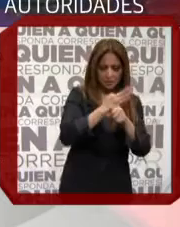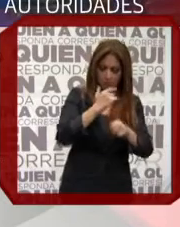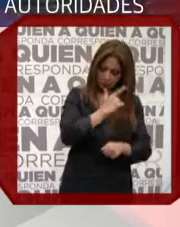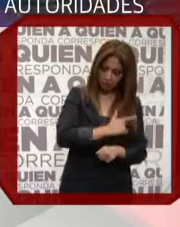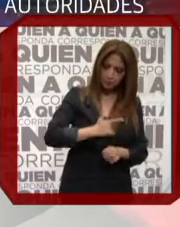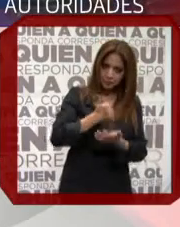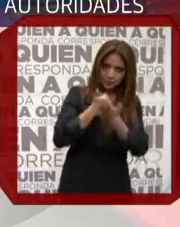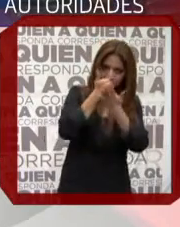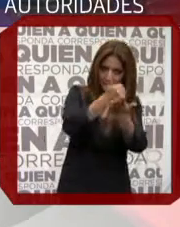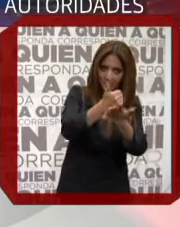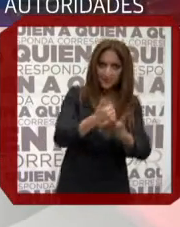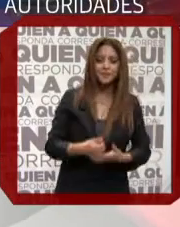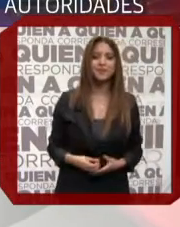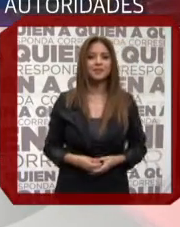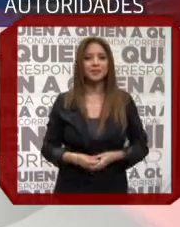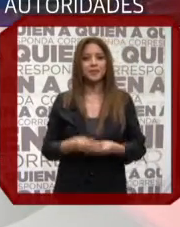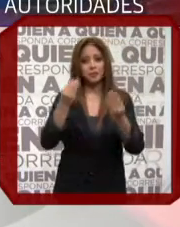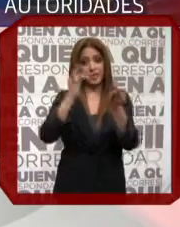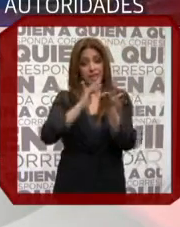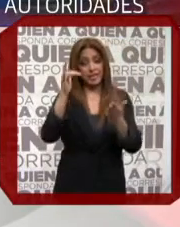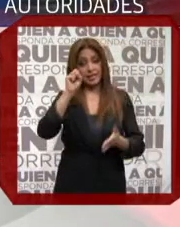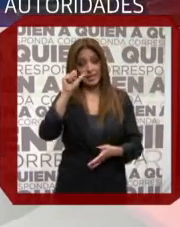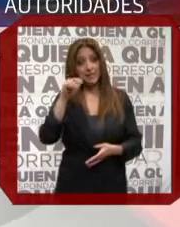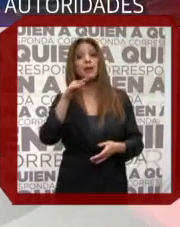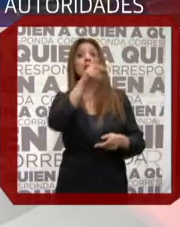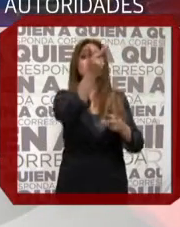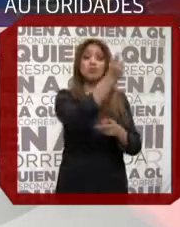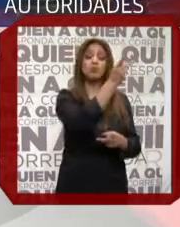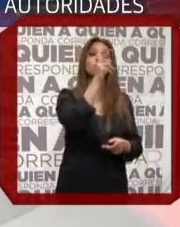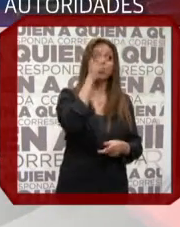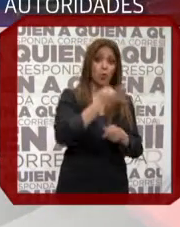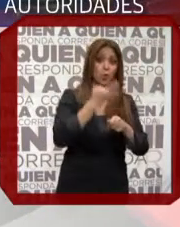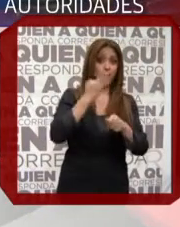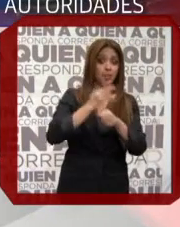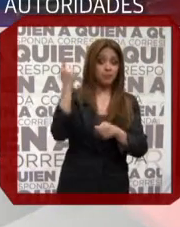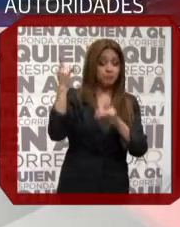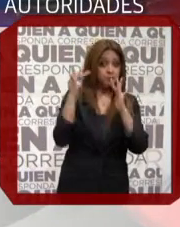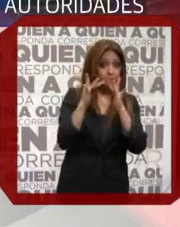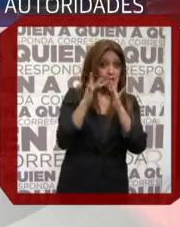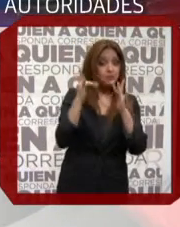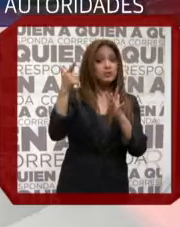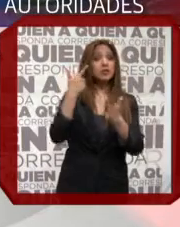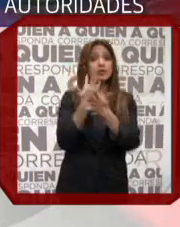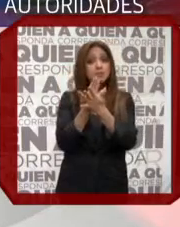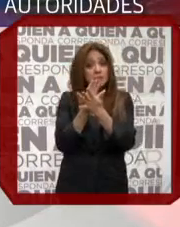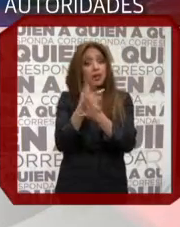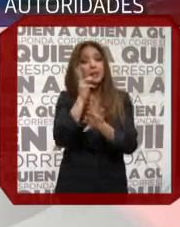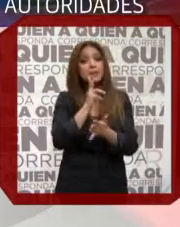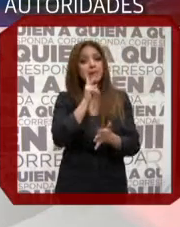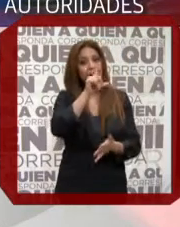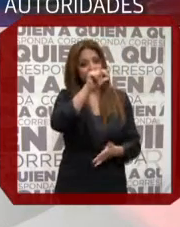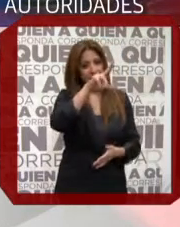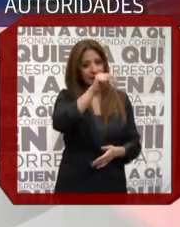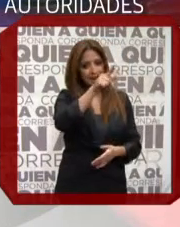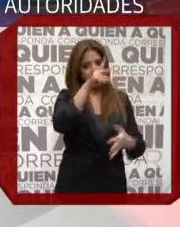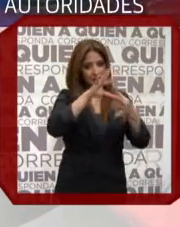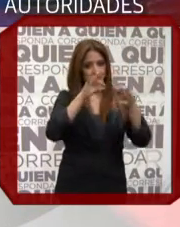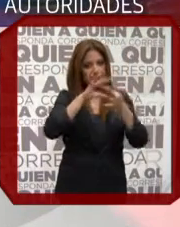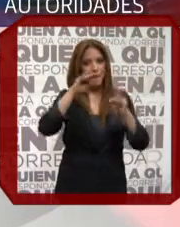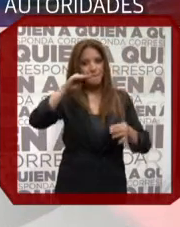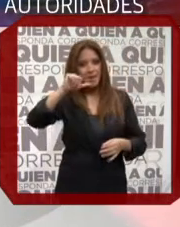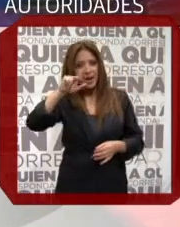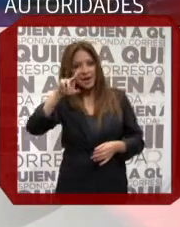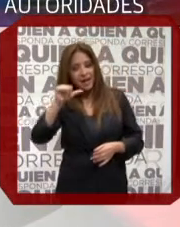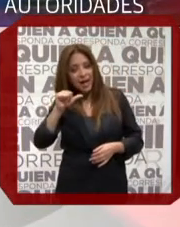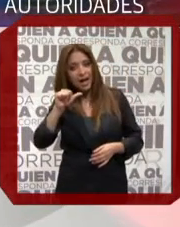gusto. Muy bien, muchísimas gracias, Same. Bueno, pues Lina, María Eugenia, ya lo escucharon. Vamos a estarle dando seguimiento. Lina, te encargamos mucho el caso de María Eugenia